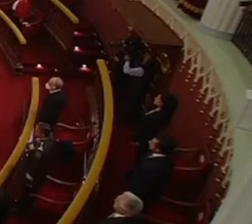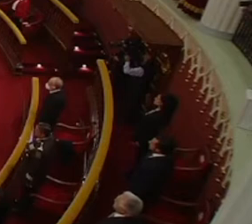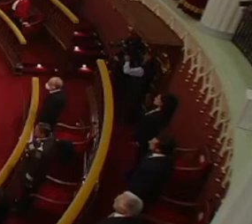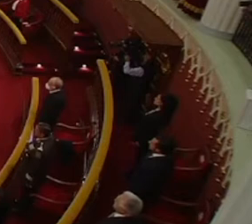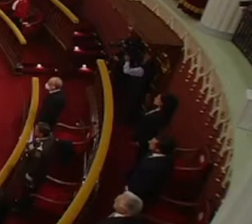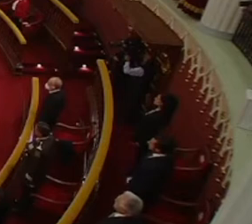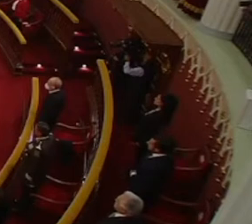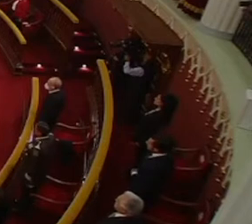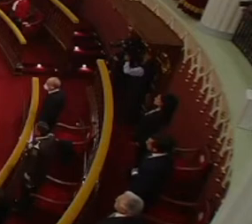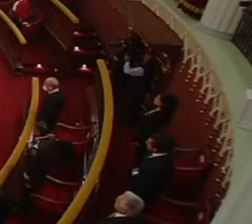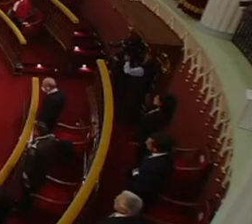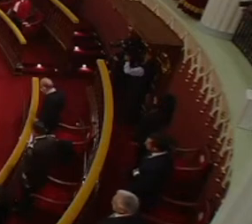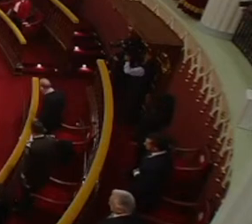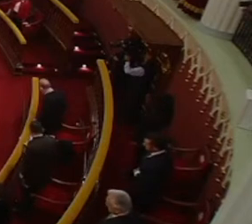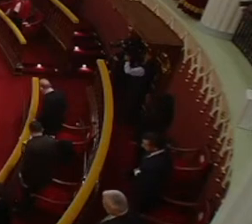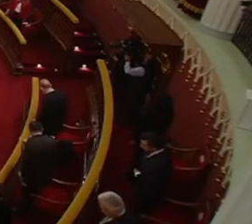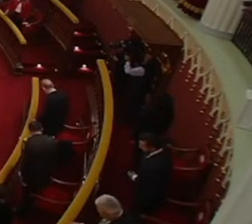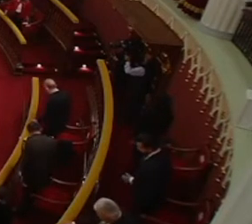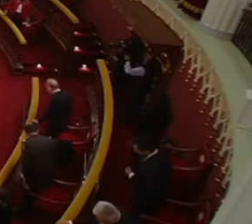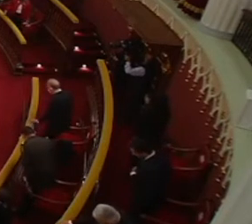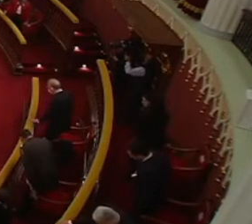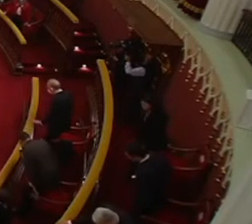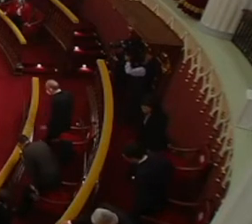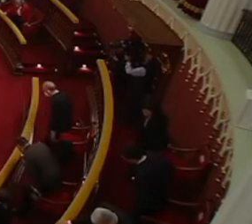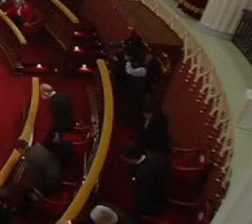Sean tan amables de tomar asiento.